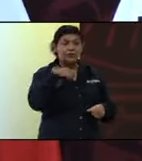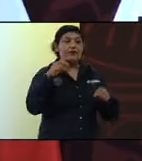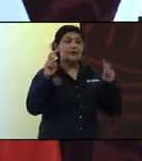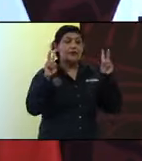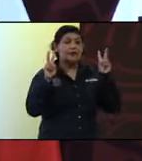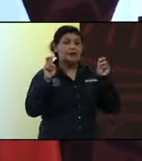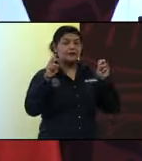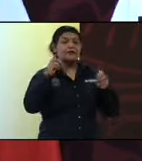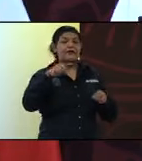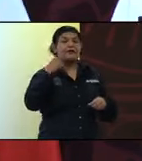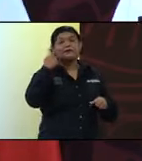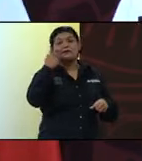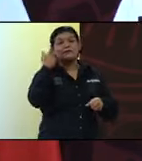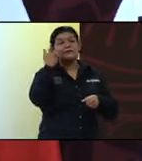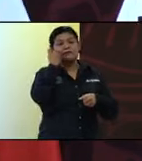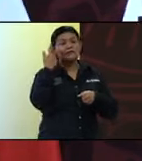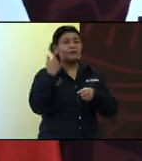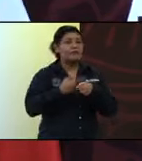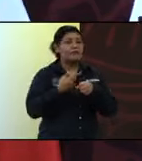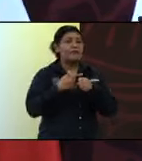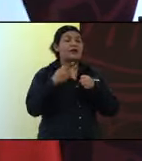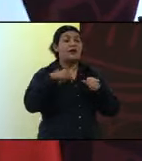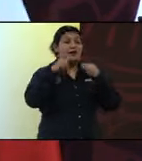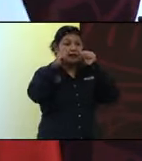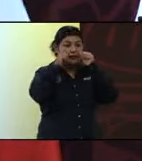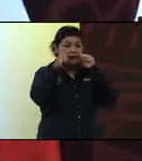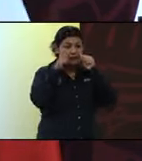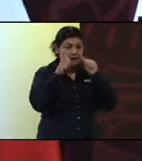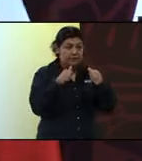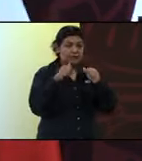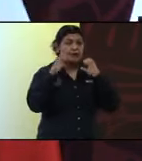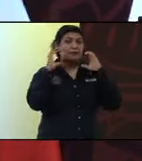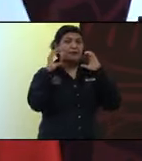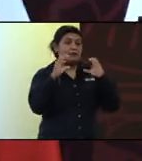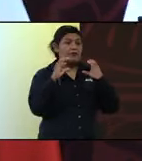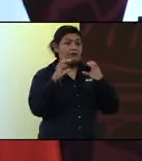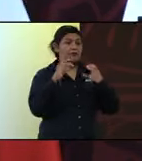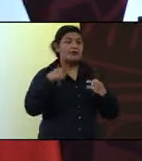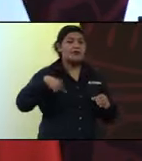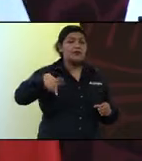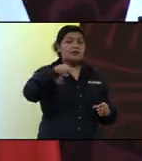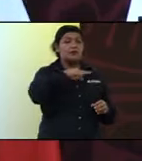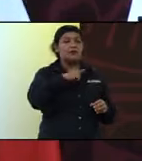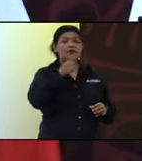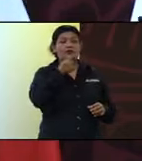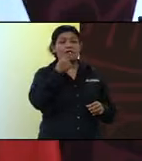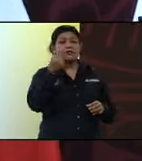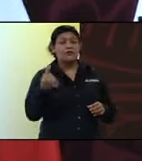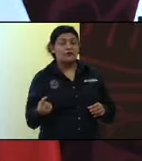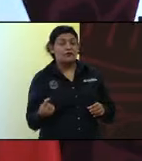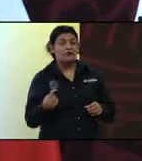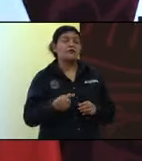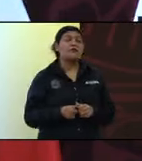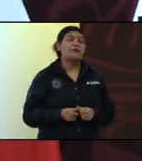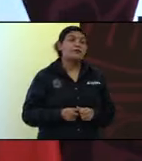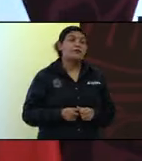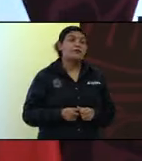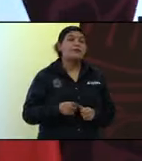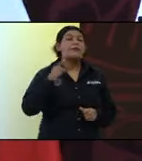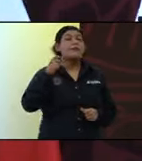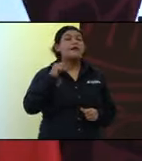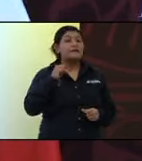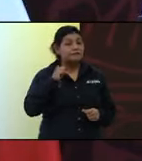es una enfermedad del siglo y es algo que tenemos que atender y tenemos que cuidar sobre todo a nuestros niños que tienen sobrepeso.